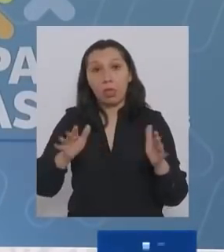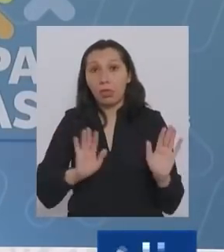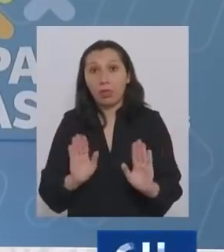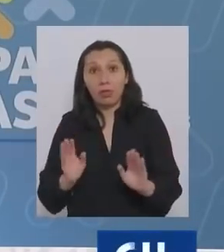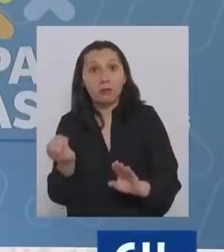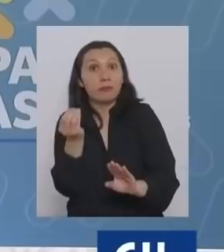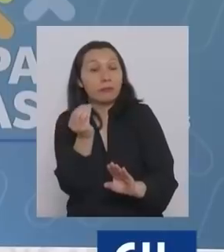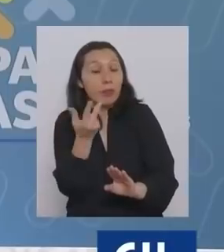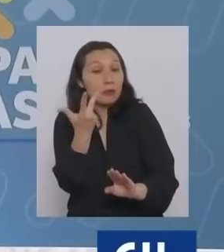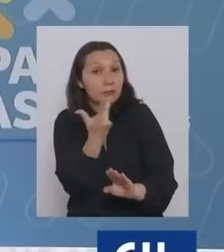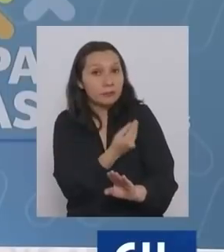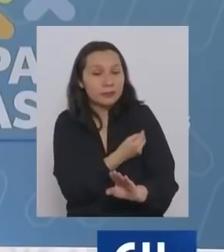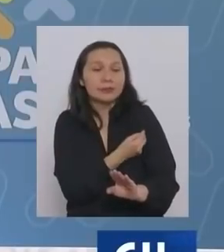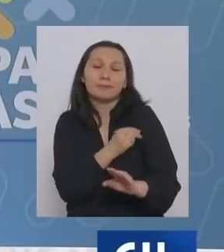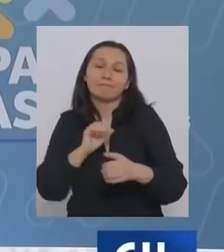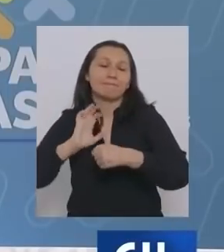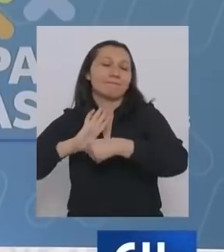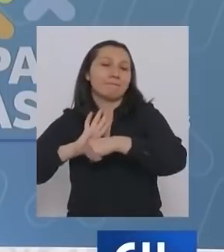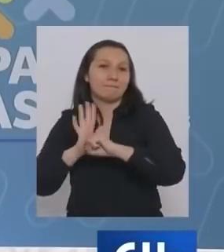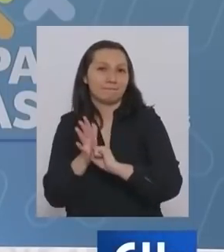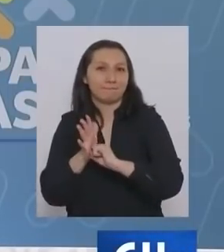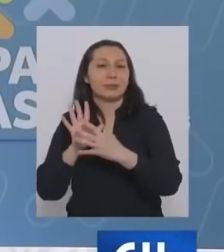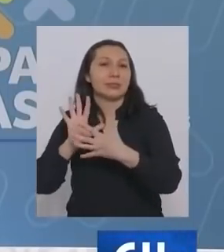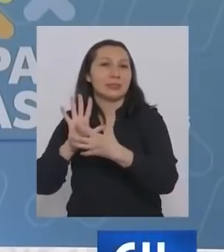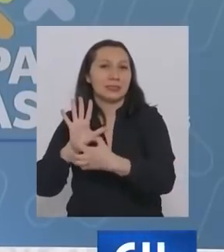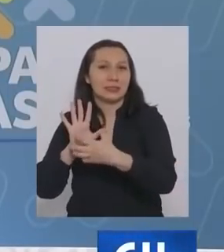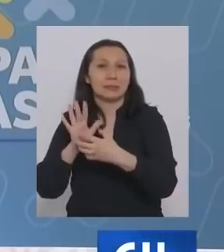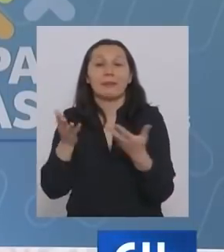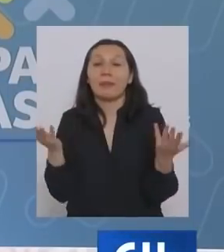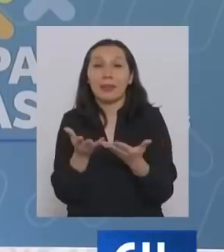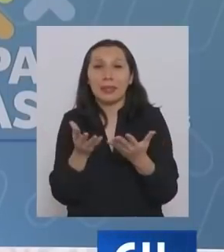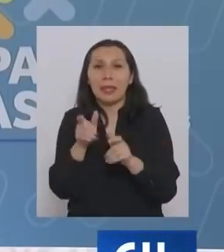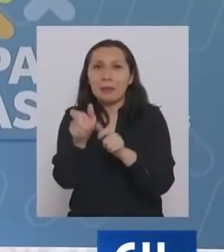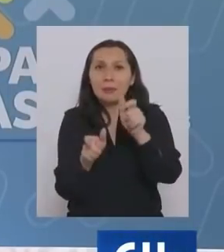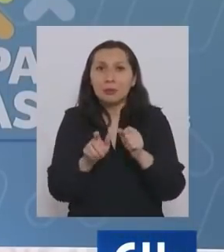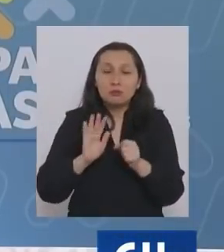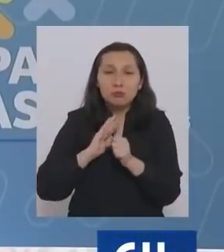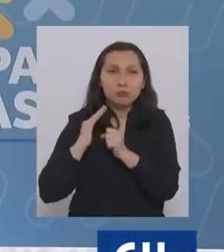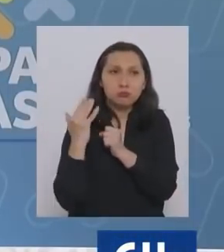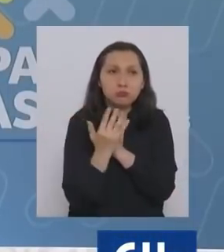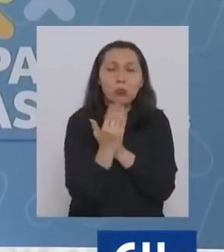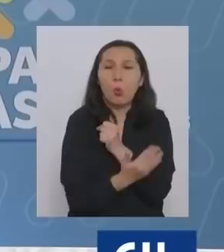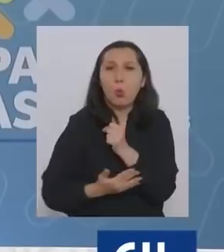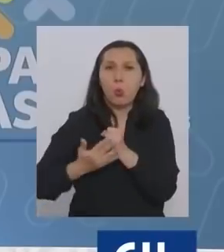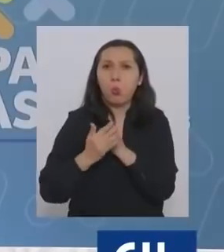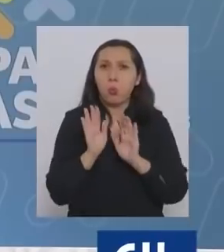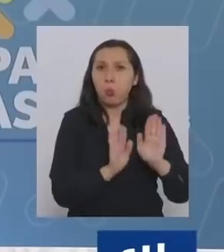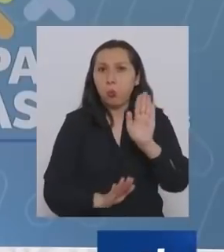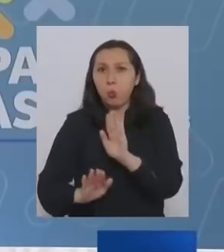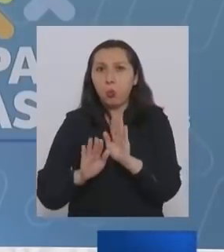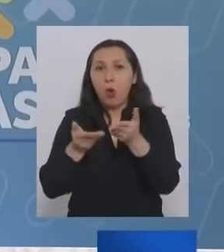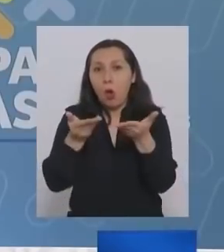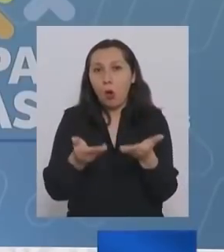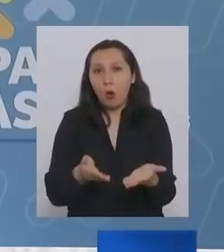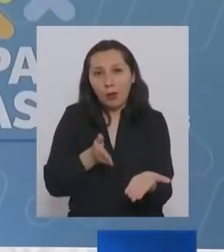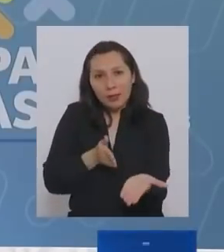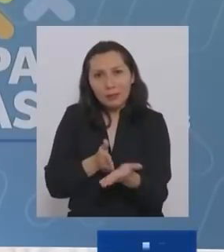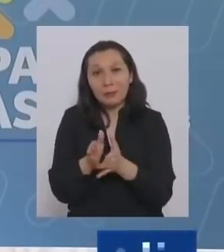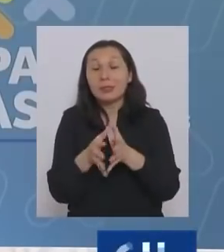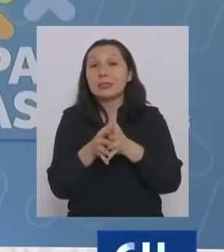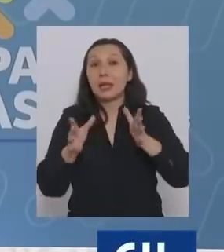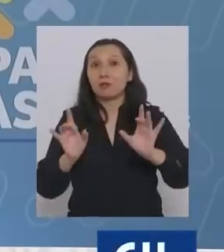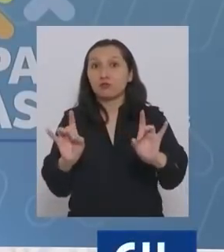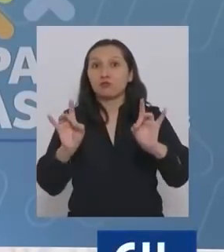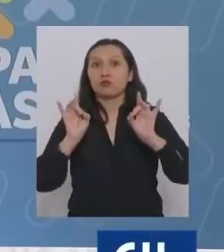última vacuna. En este sentido, para mantener a la población protegida, hoy comenzamos un gran